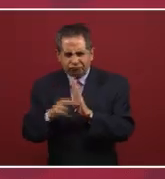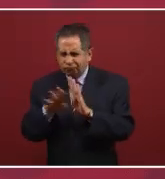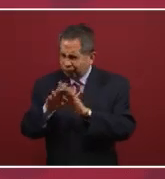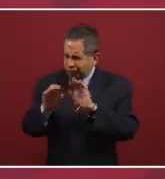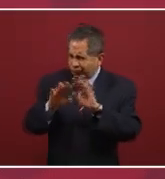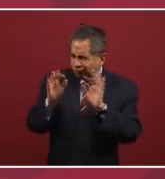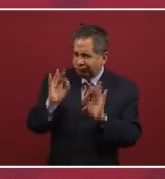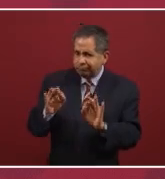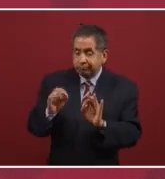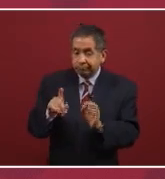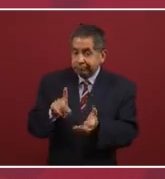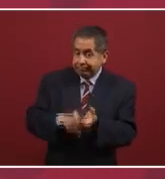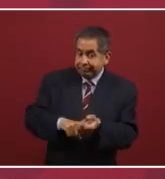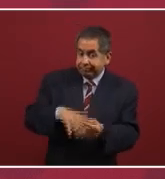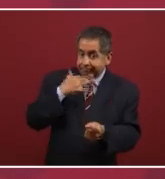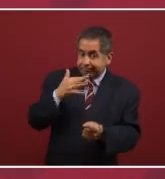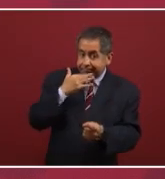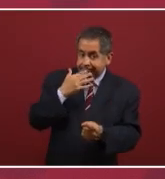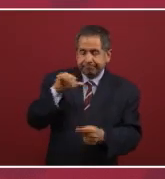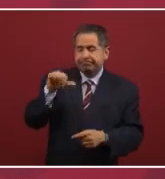que se haya diseñado.